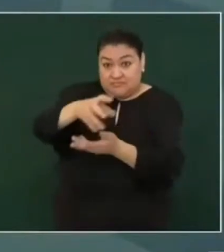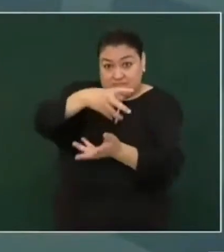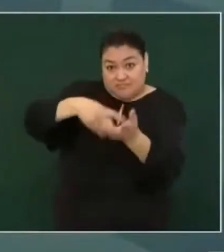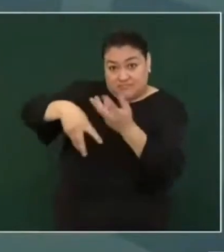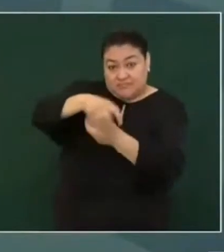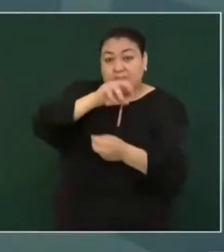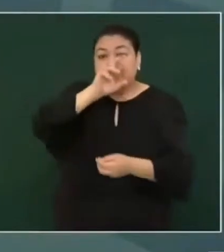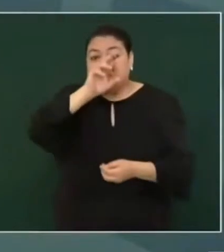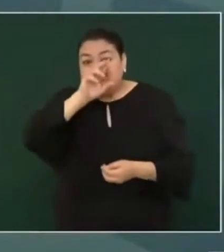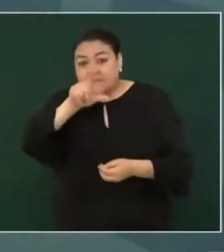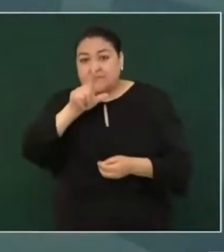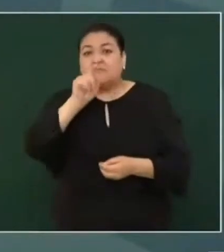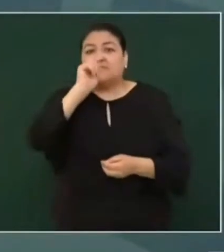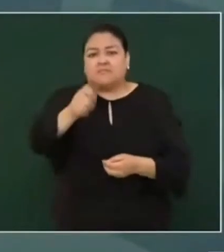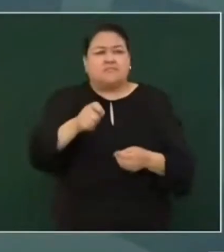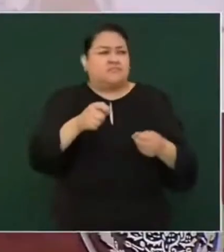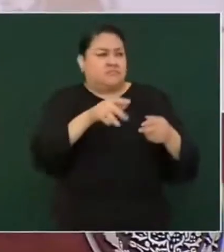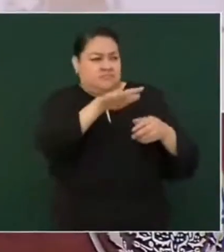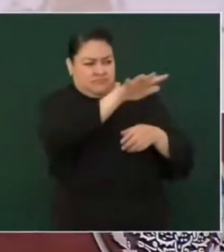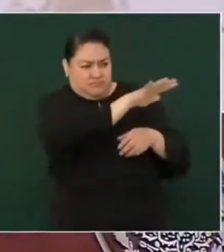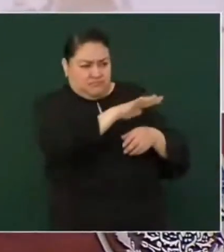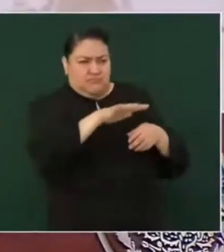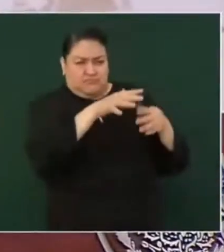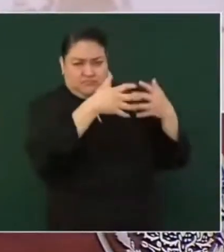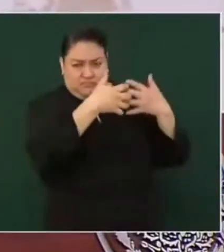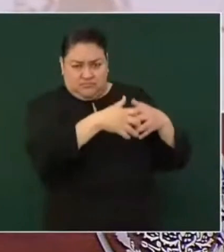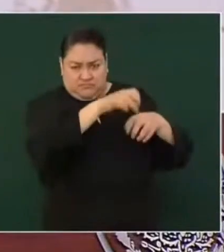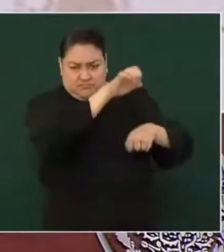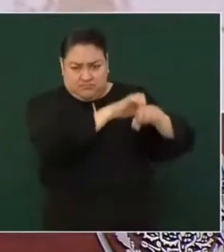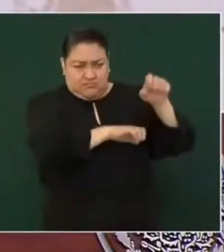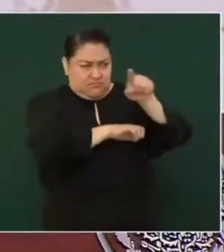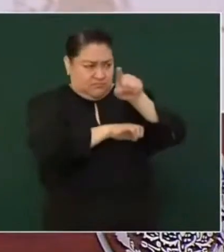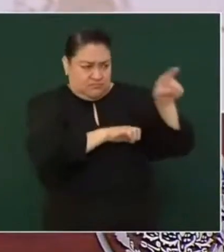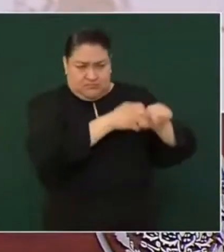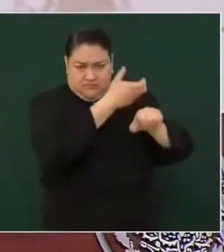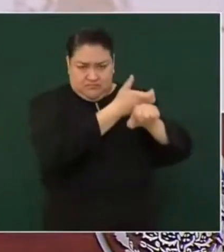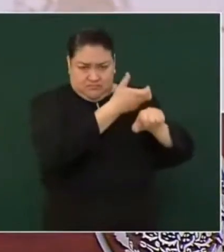que empresas estadounidenses o empresas